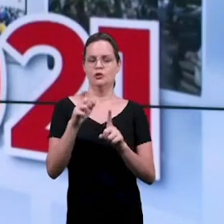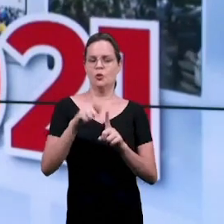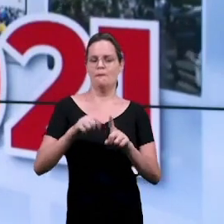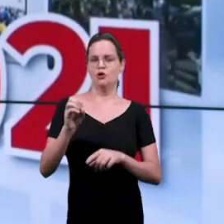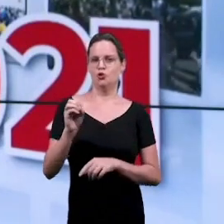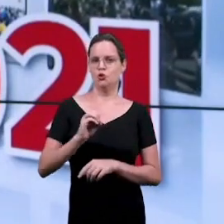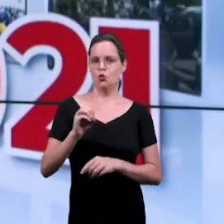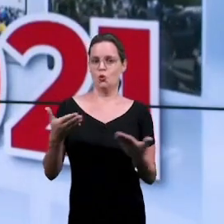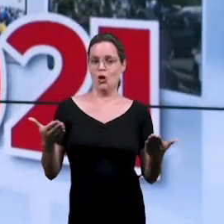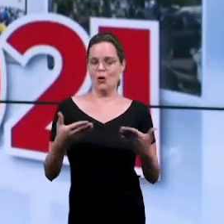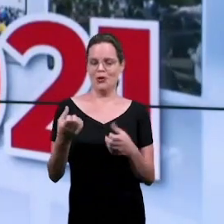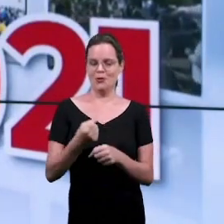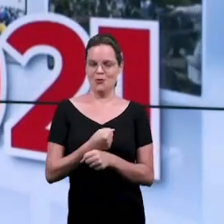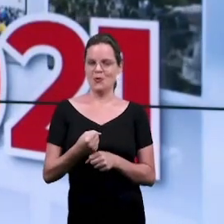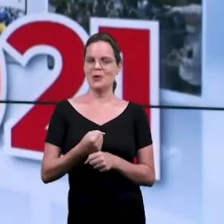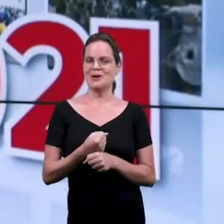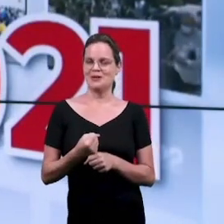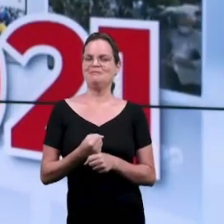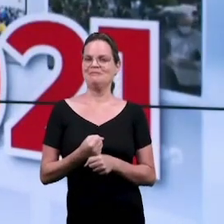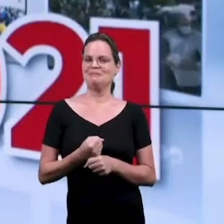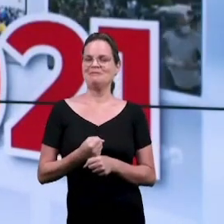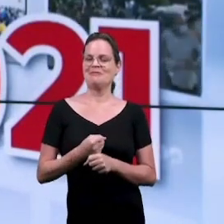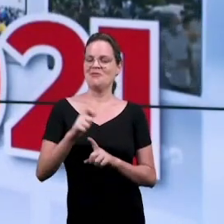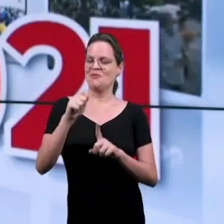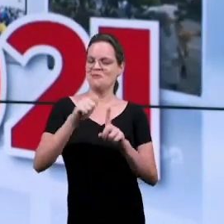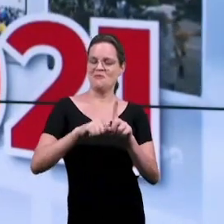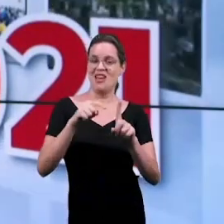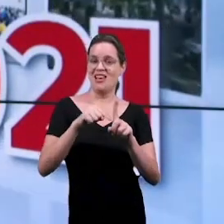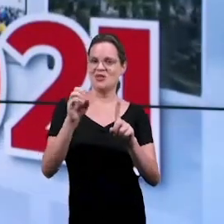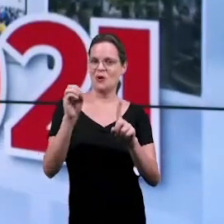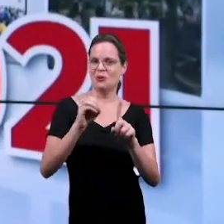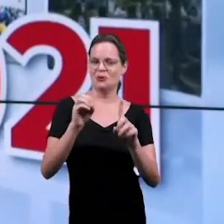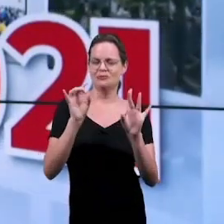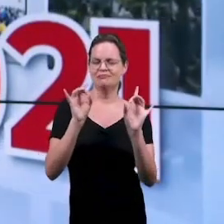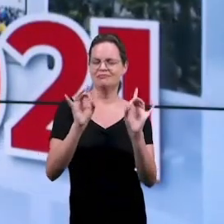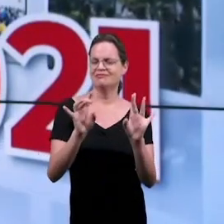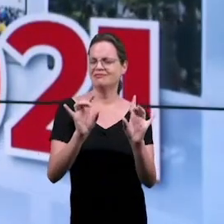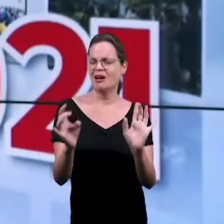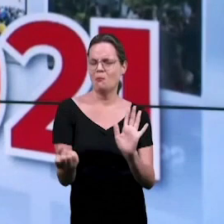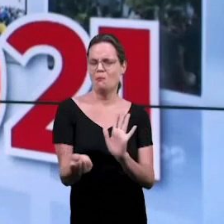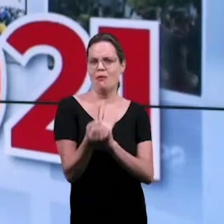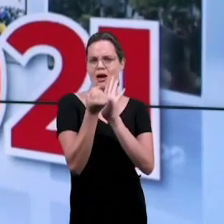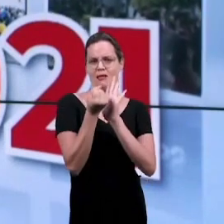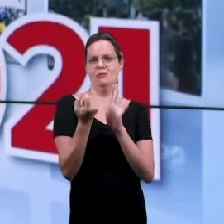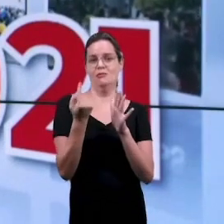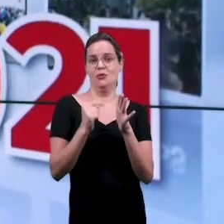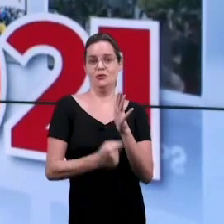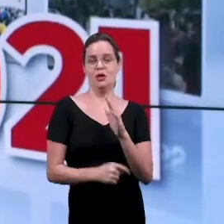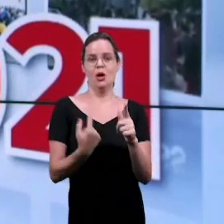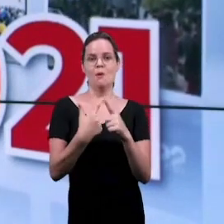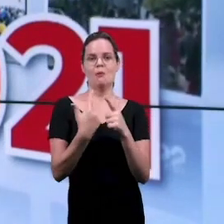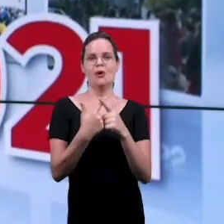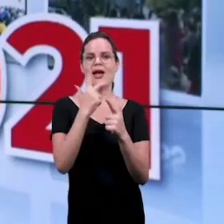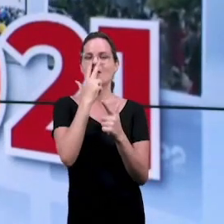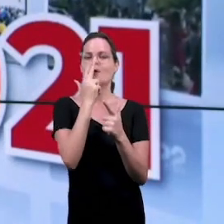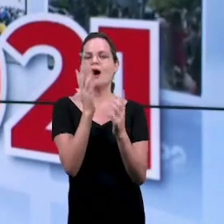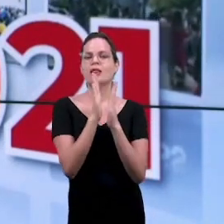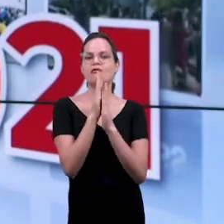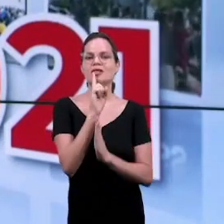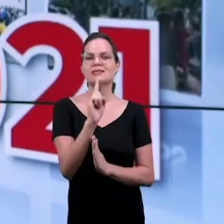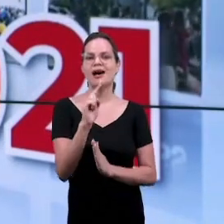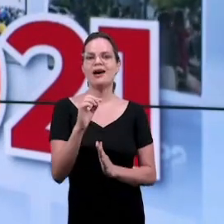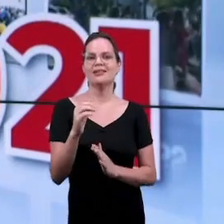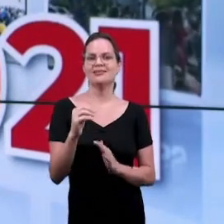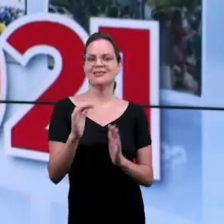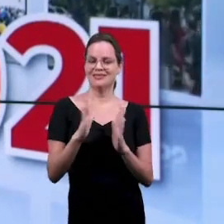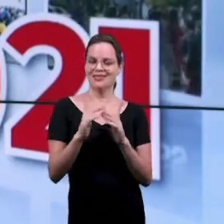Ahora yo quiero hacer mención al mes de octubre de este año. Este fue sin duda un mes que marcó profundamente nuestras